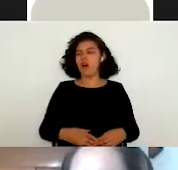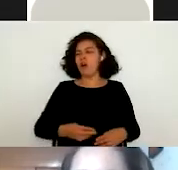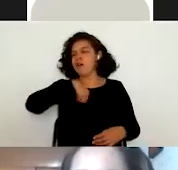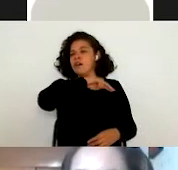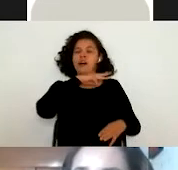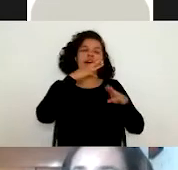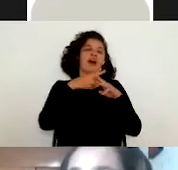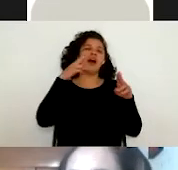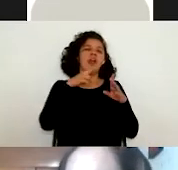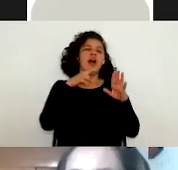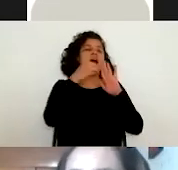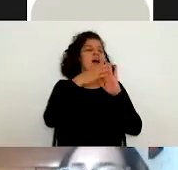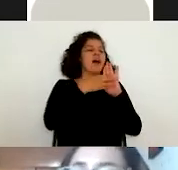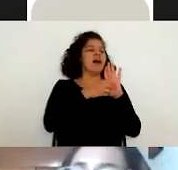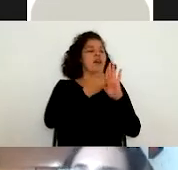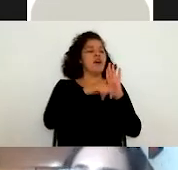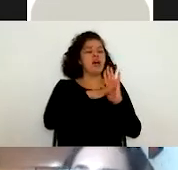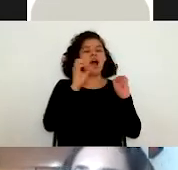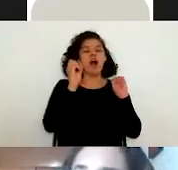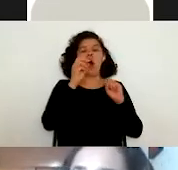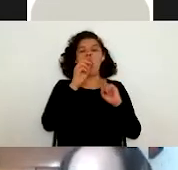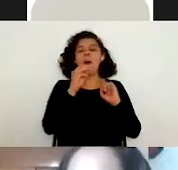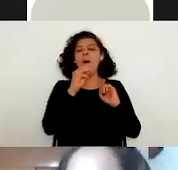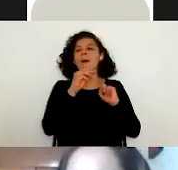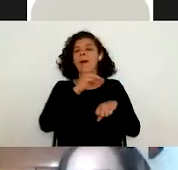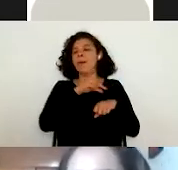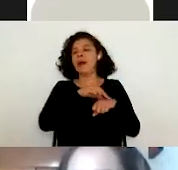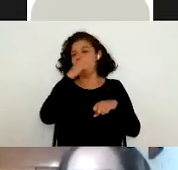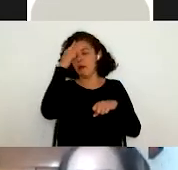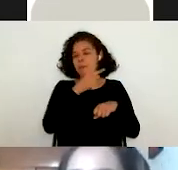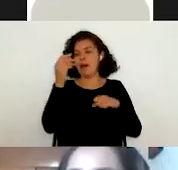notas médicas, ¿no? Todo eso, conjuntarlo en